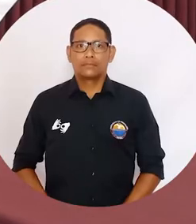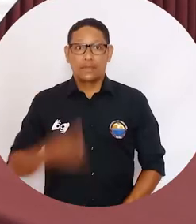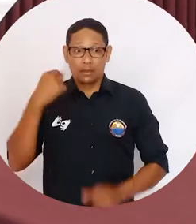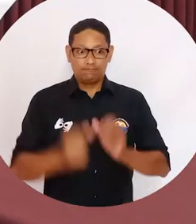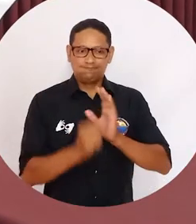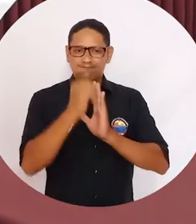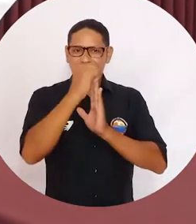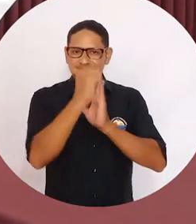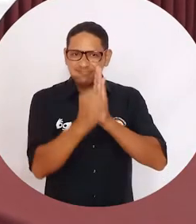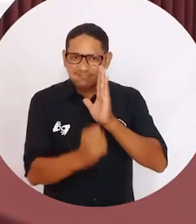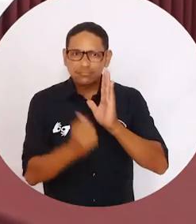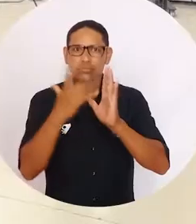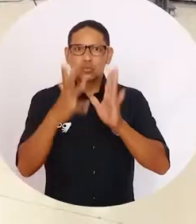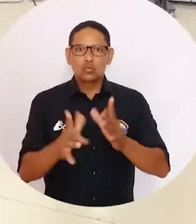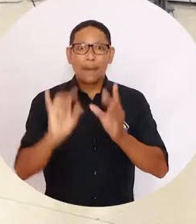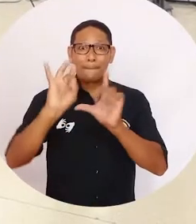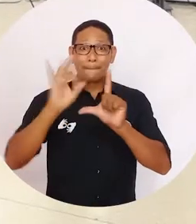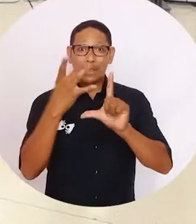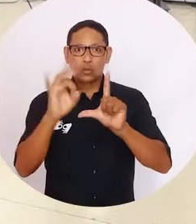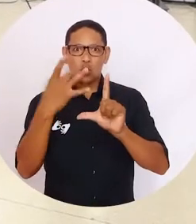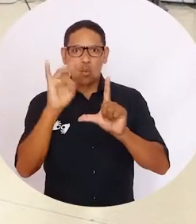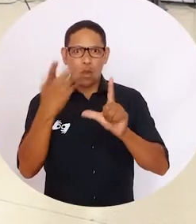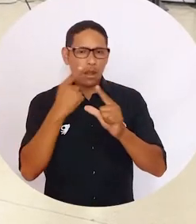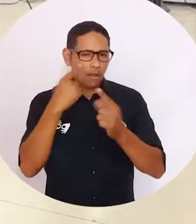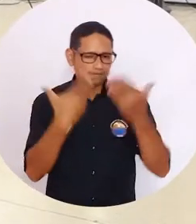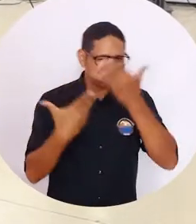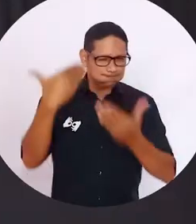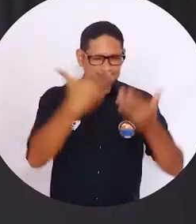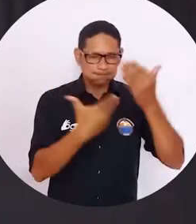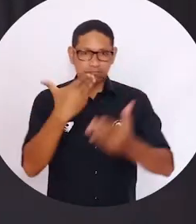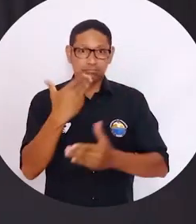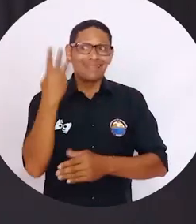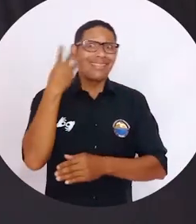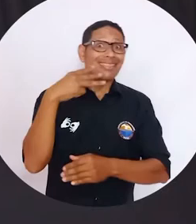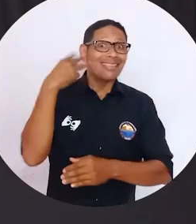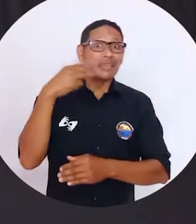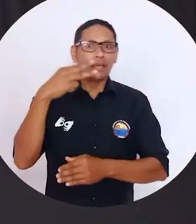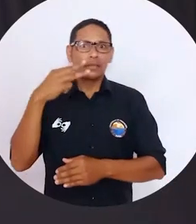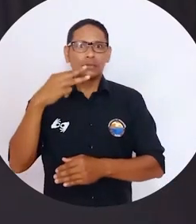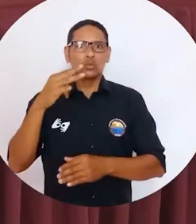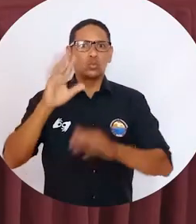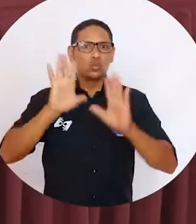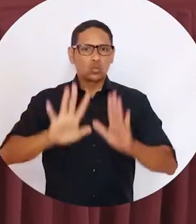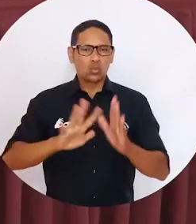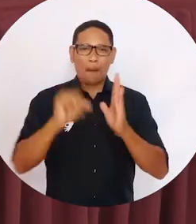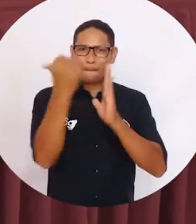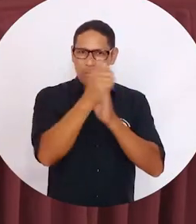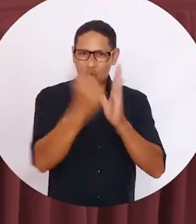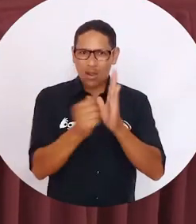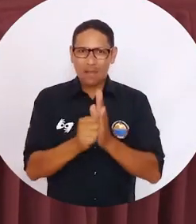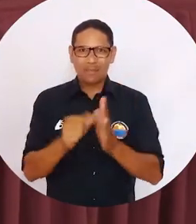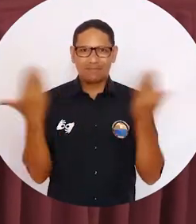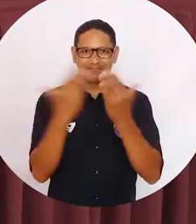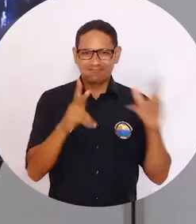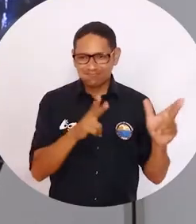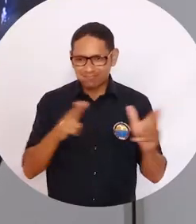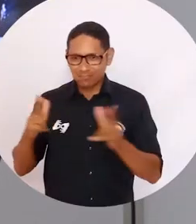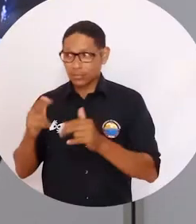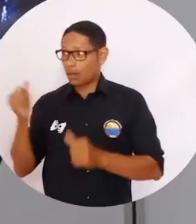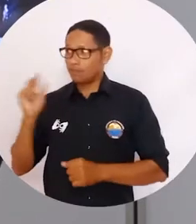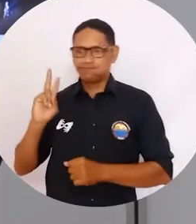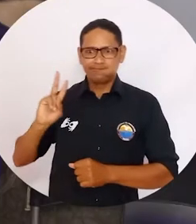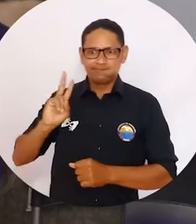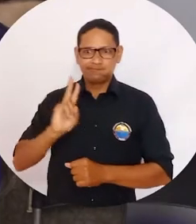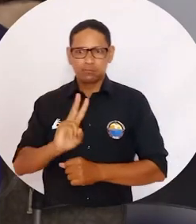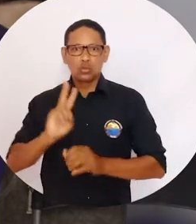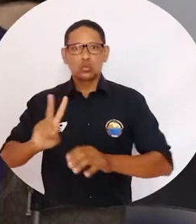Con una agenda virtual de evaluación, durante 3 días el programa de cine y audiovisuales de la Universidad del Magdalena recibió la visita